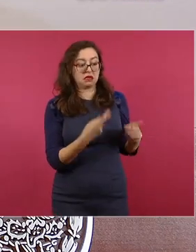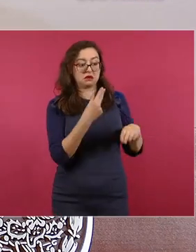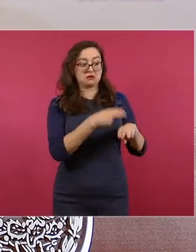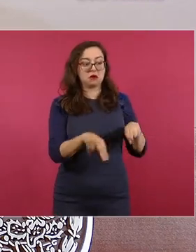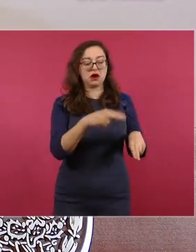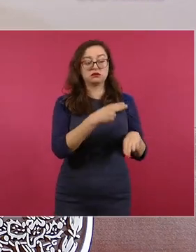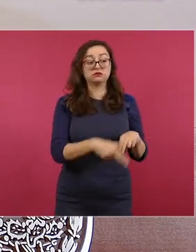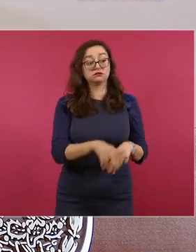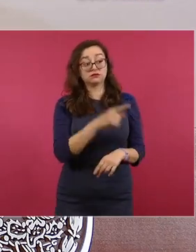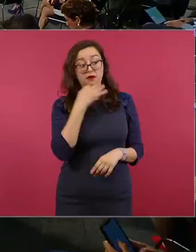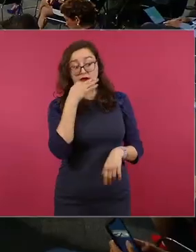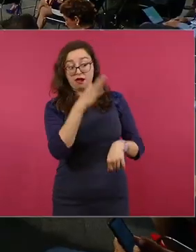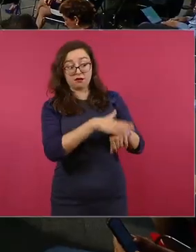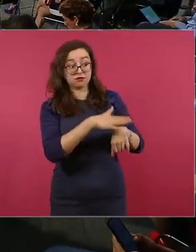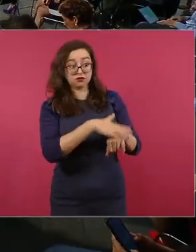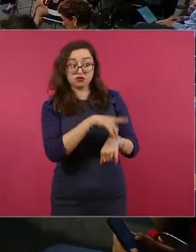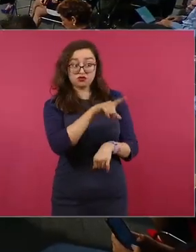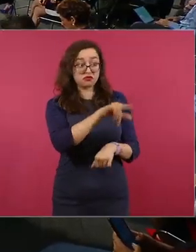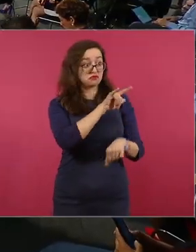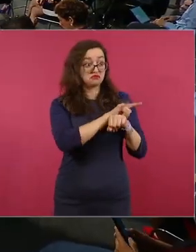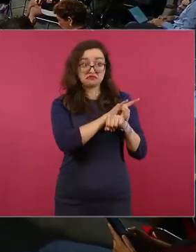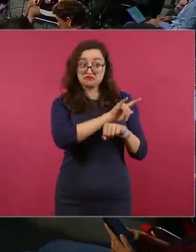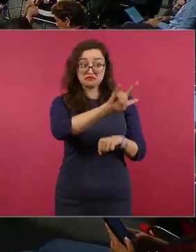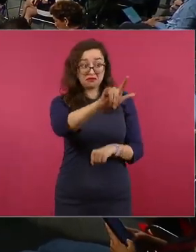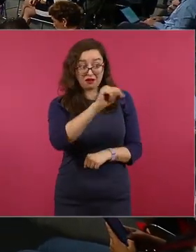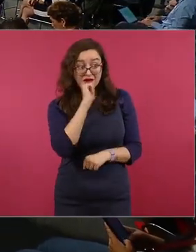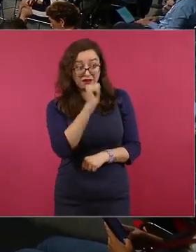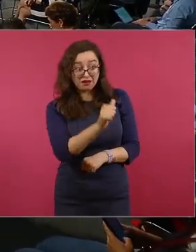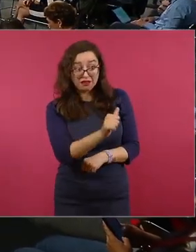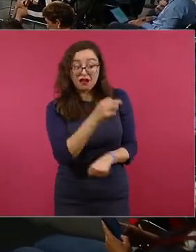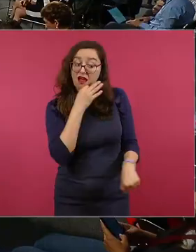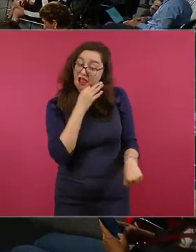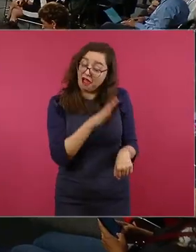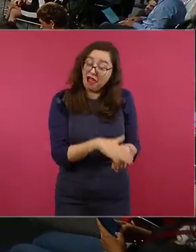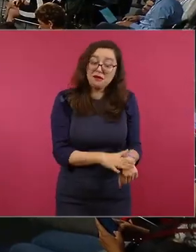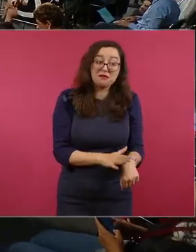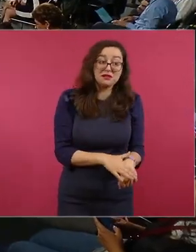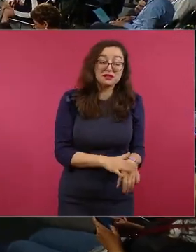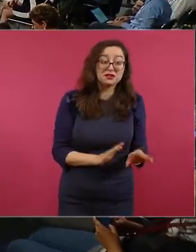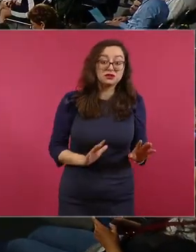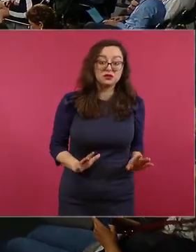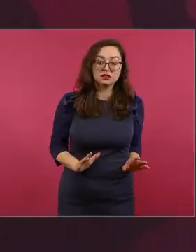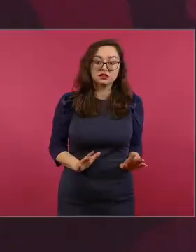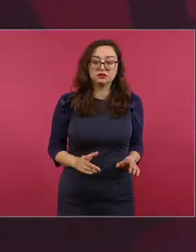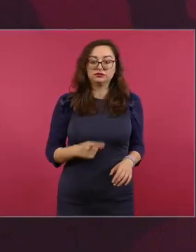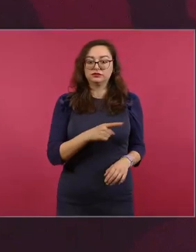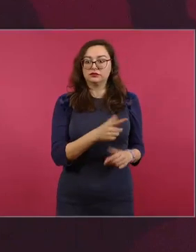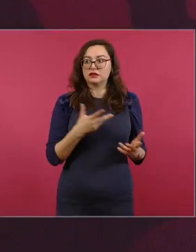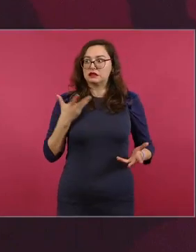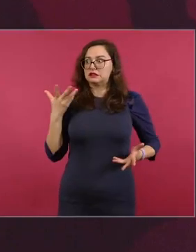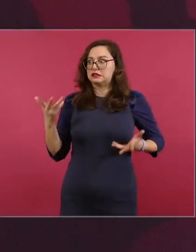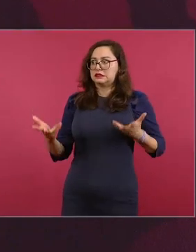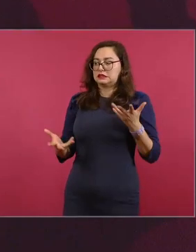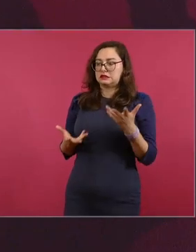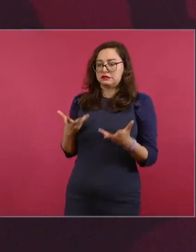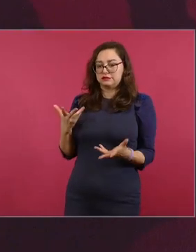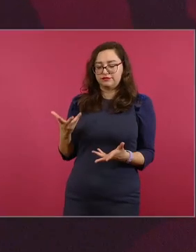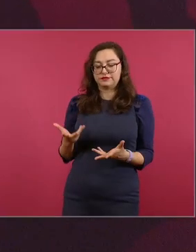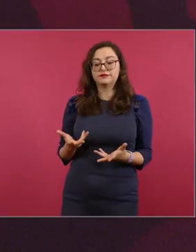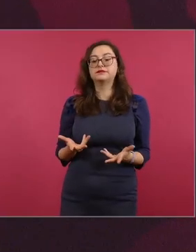vamos a permitir. Hay sanciones, por supuesto, pero básicamente desaparecieron los horarios